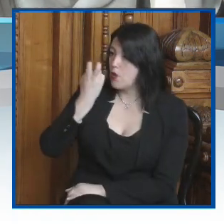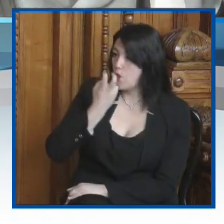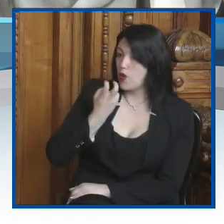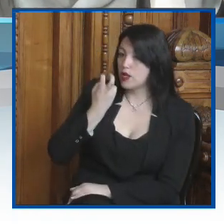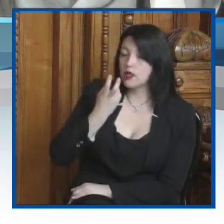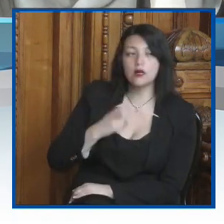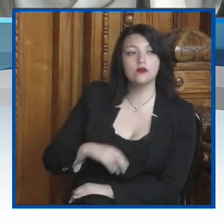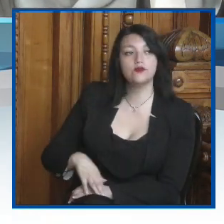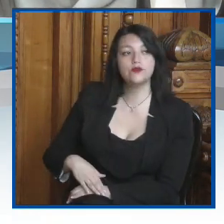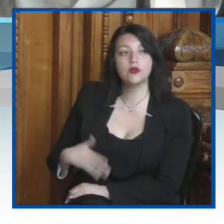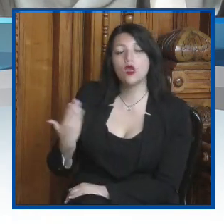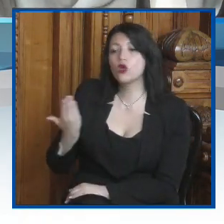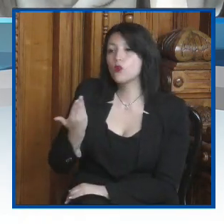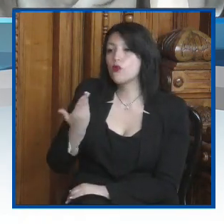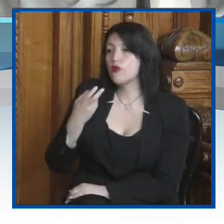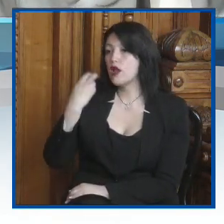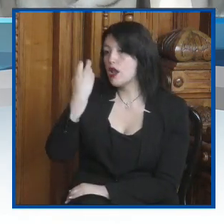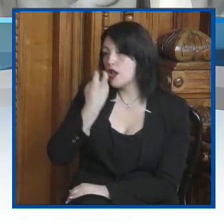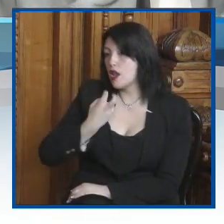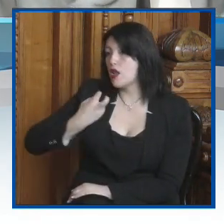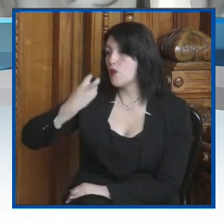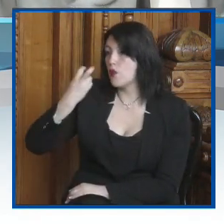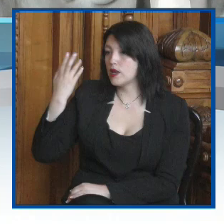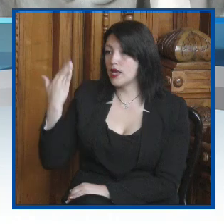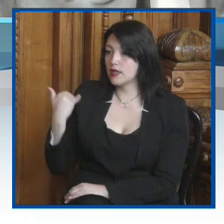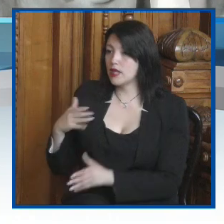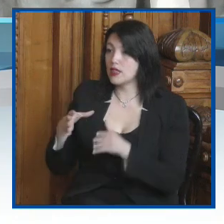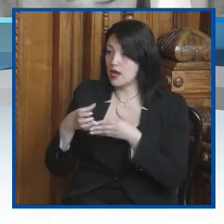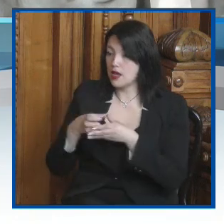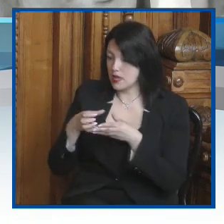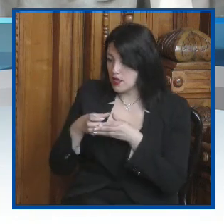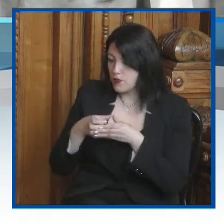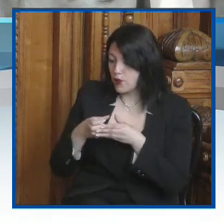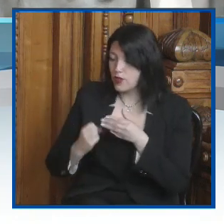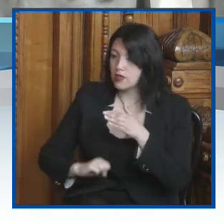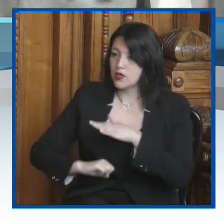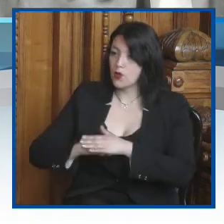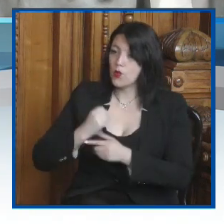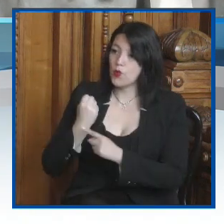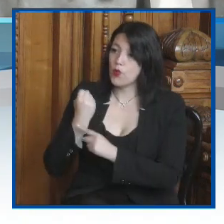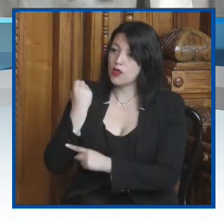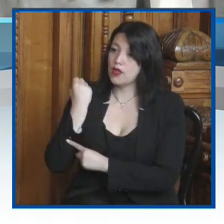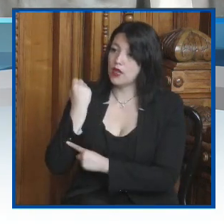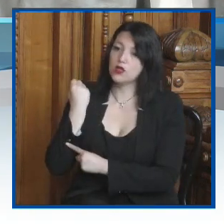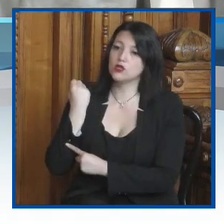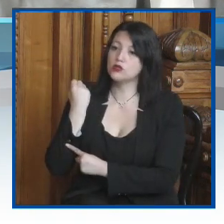preguntas que usamos, cómo fue el lenguaje utilizado por el equipo del juzgado, porque nos interesa que la encuesta nos refleje